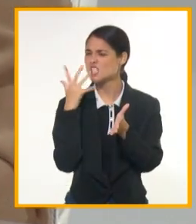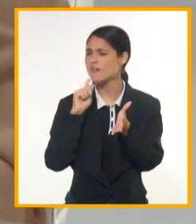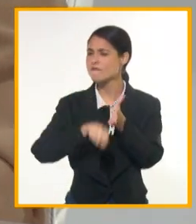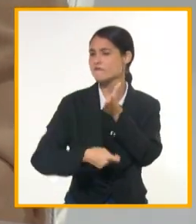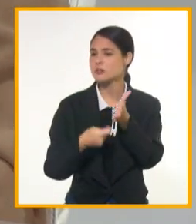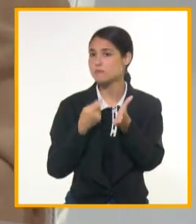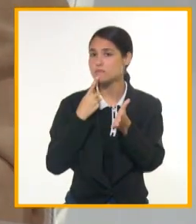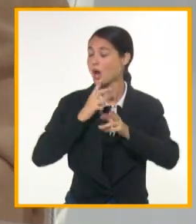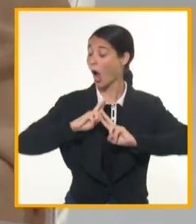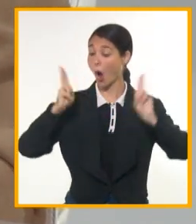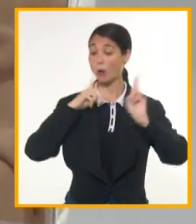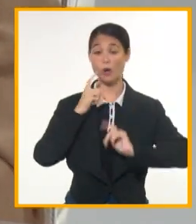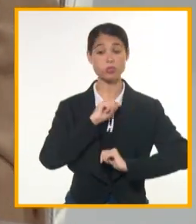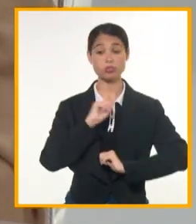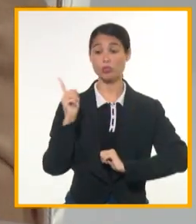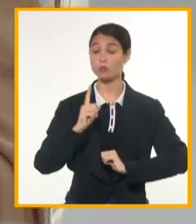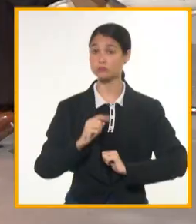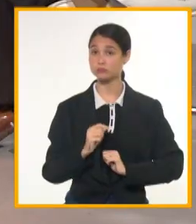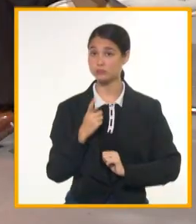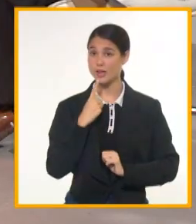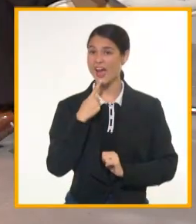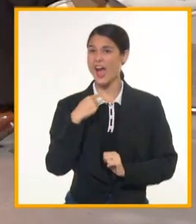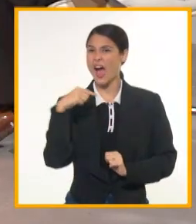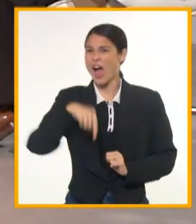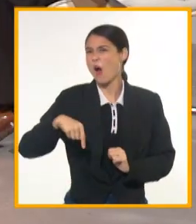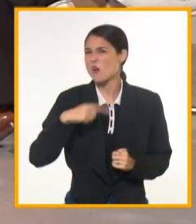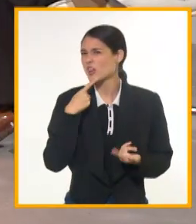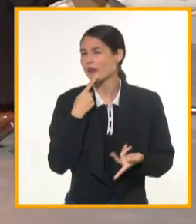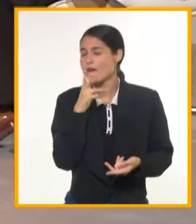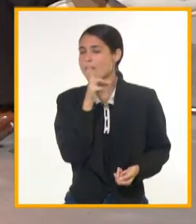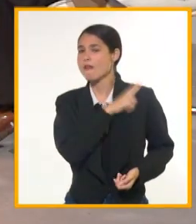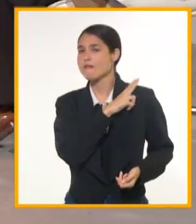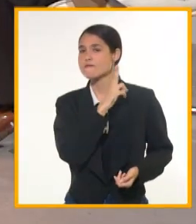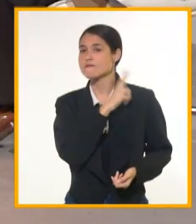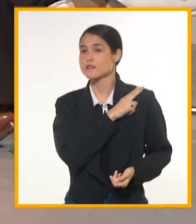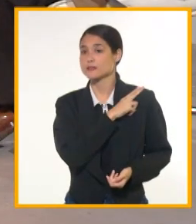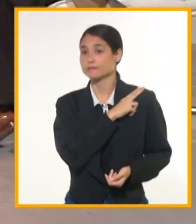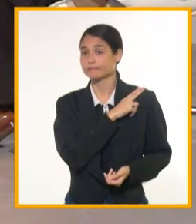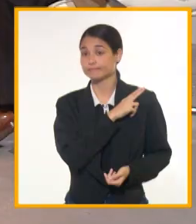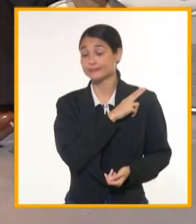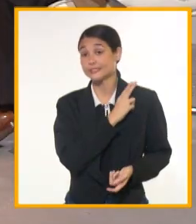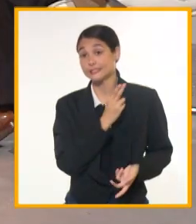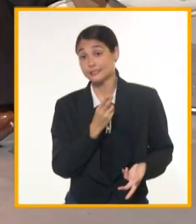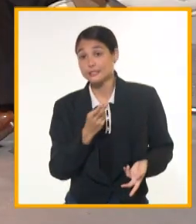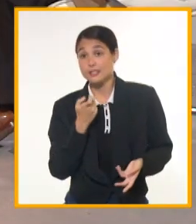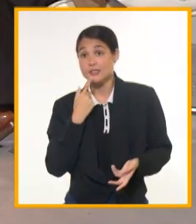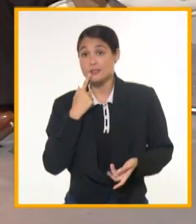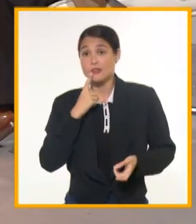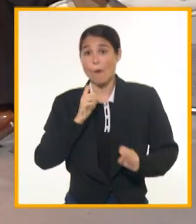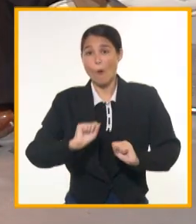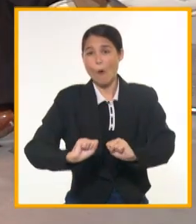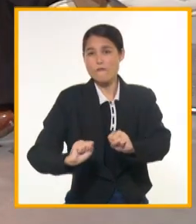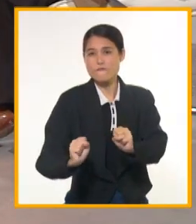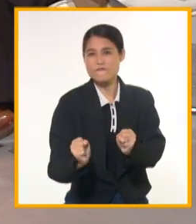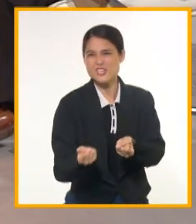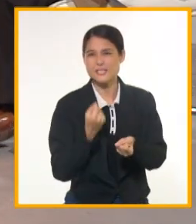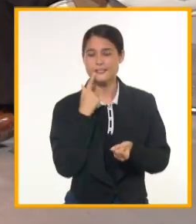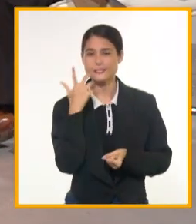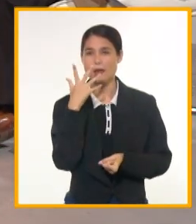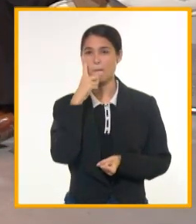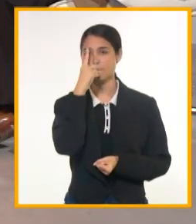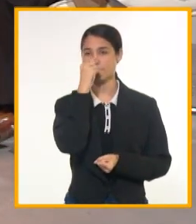y somos la autoridad ahora. Entonces, como no hay garantía, esa es una de las exigencias de Putin. Pero a su vez que el